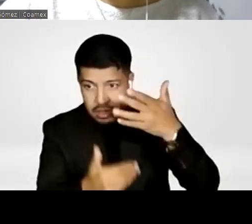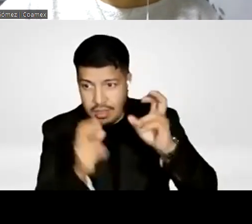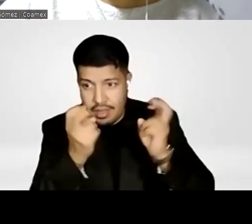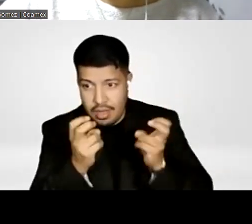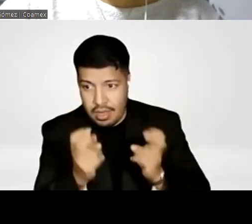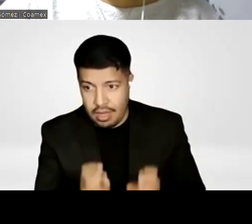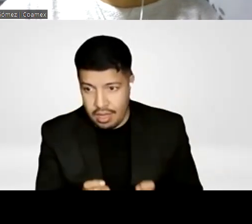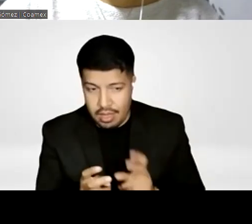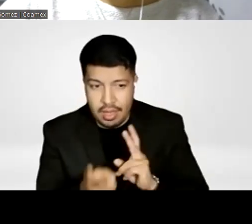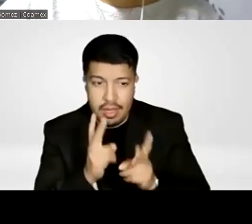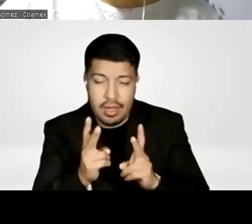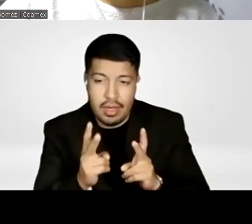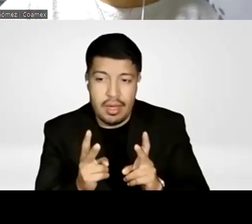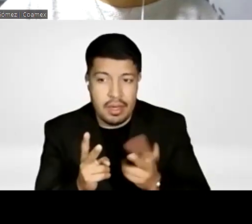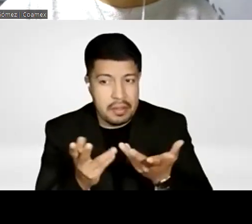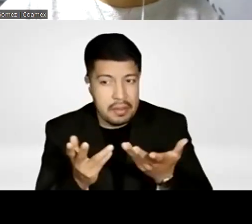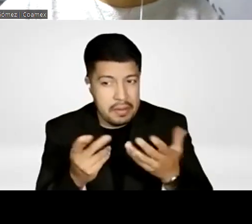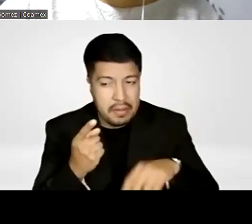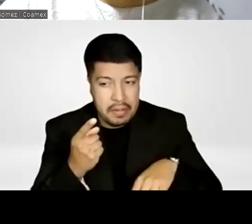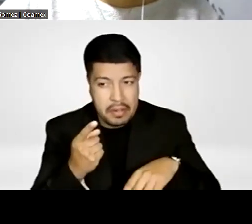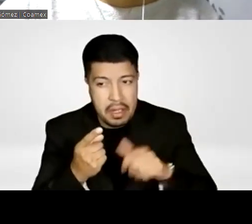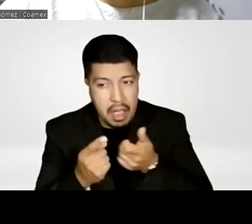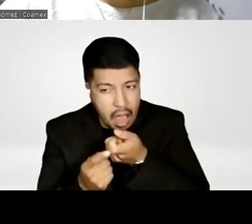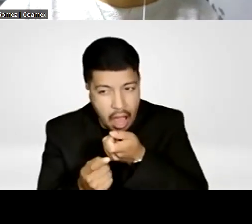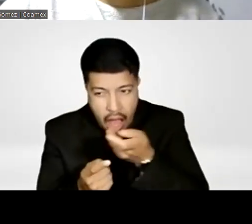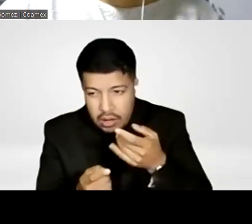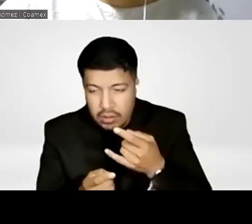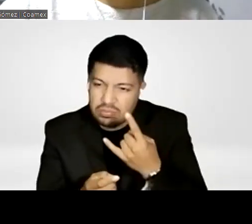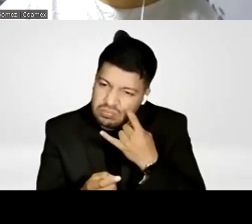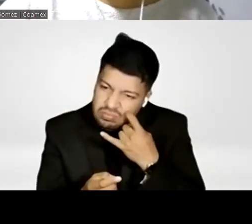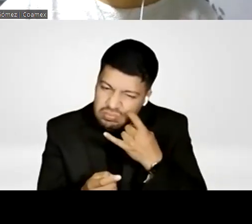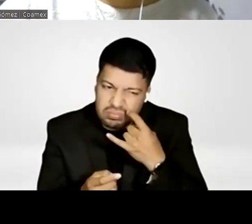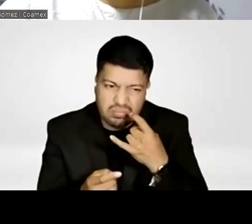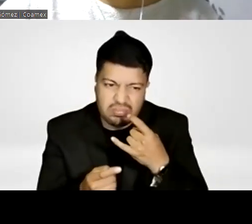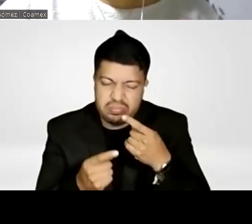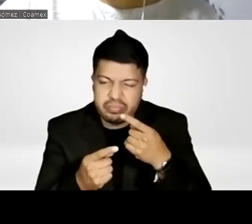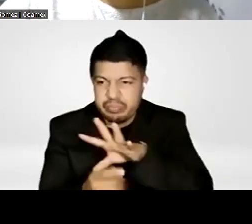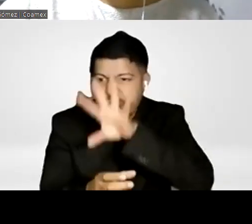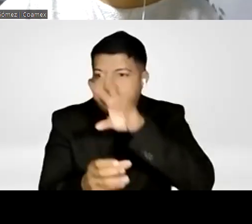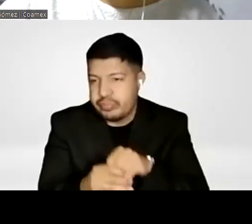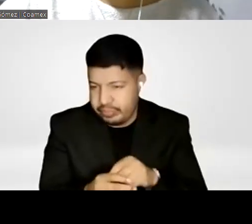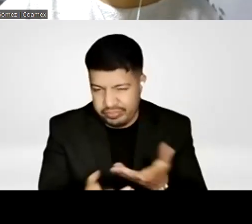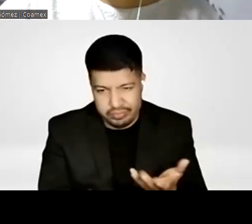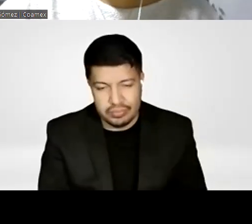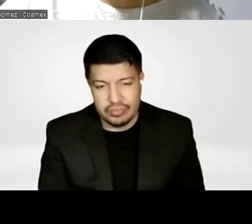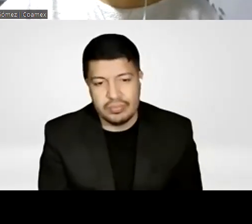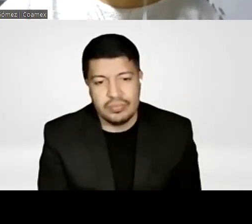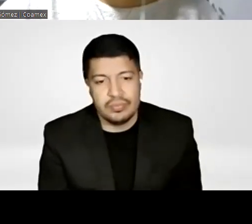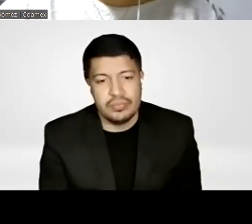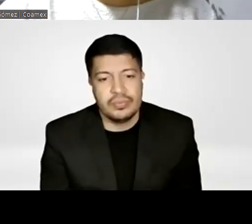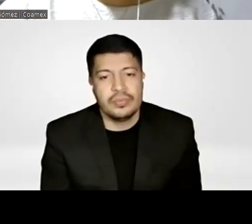de trastornos que pueden ser pues de todo tipo. Sí,